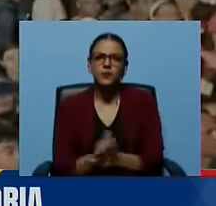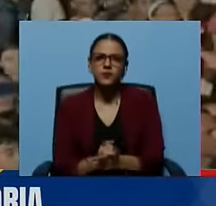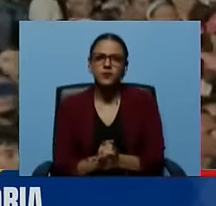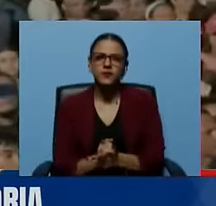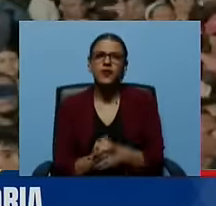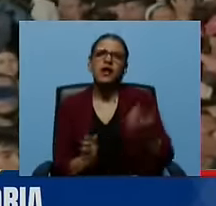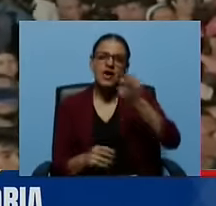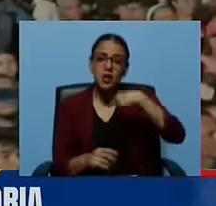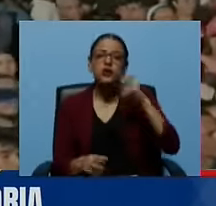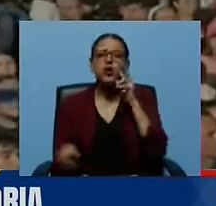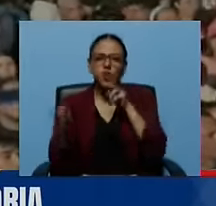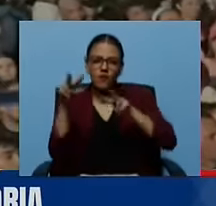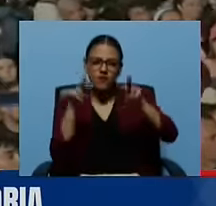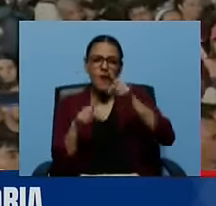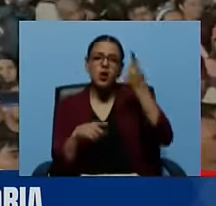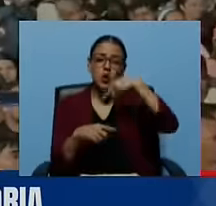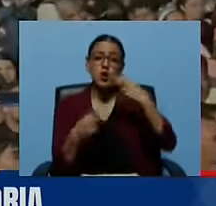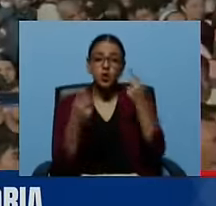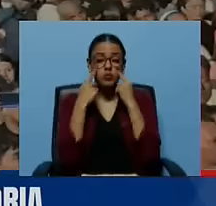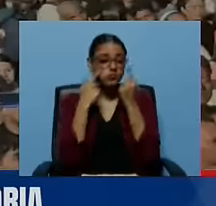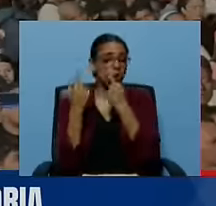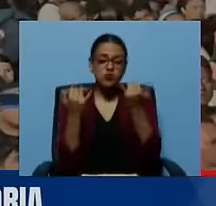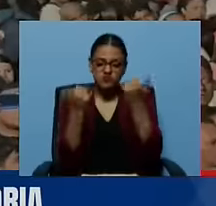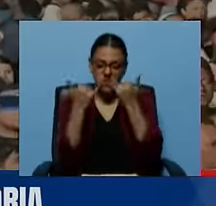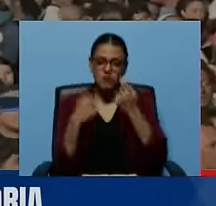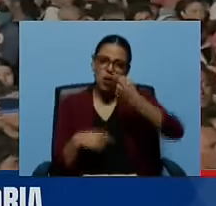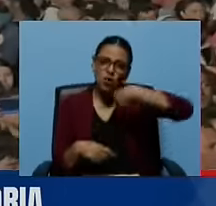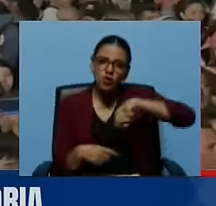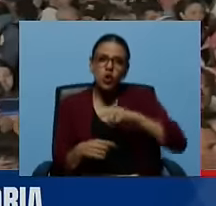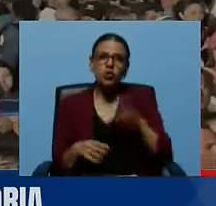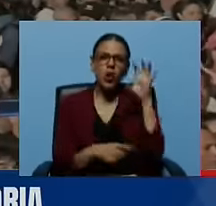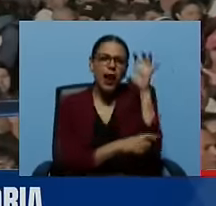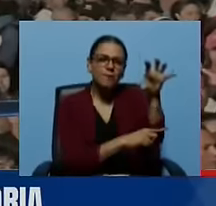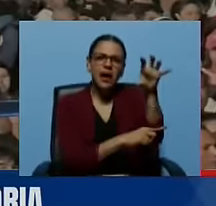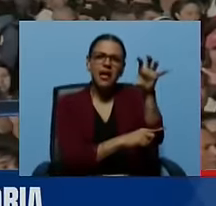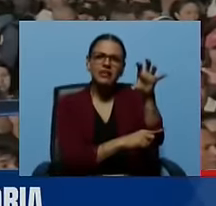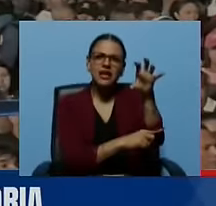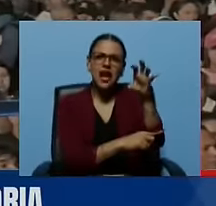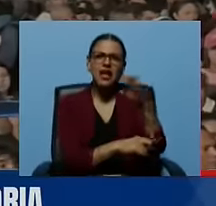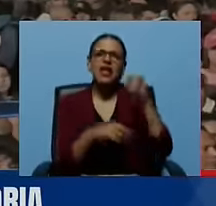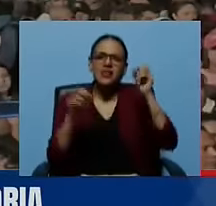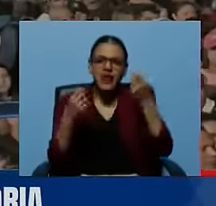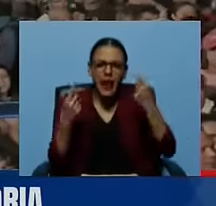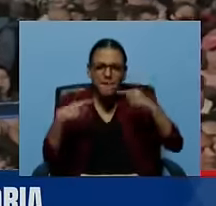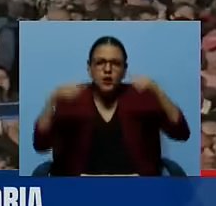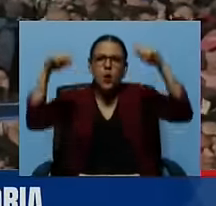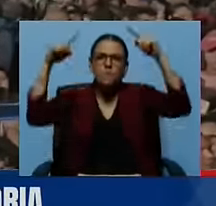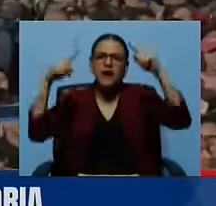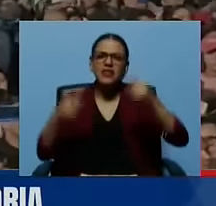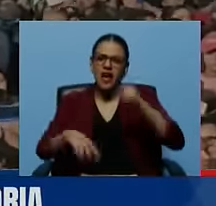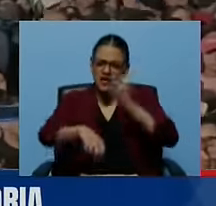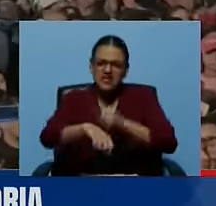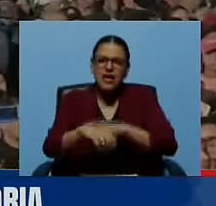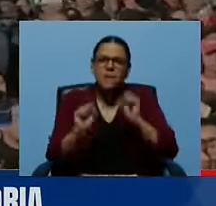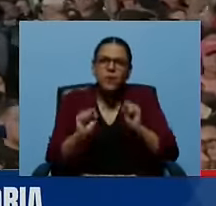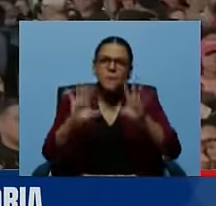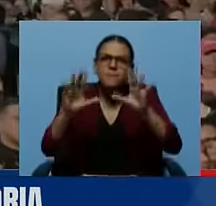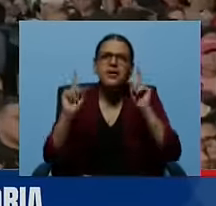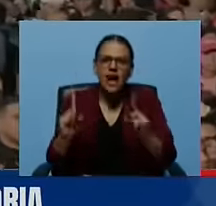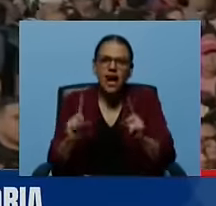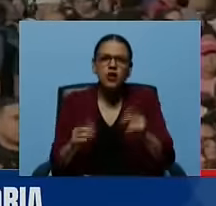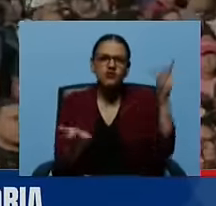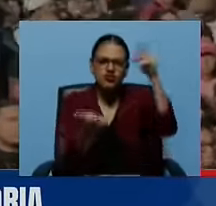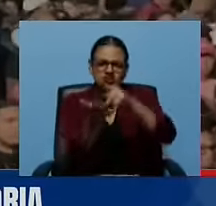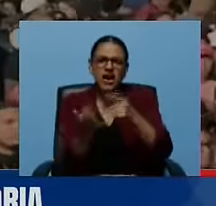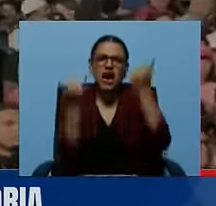y la vamos a ver con nuestros ojos. La patria de la prosperidad. Tiempos milagrosos